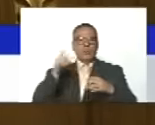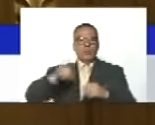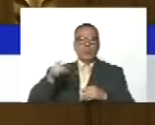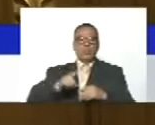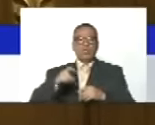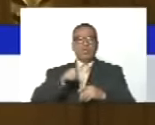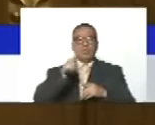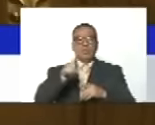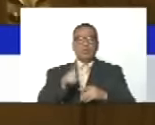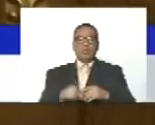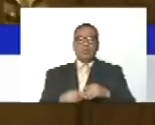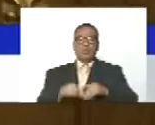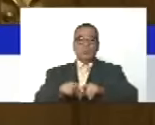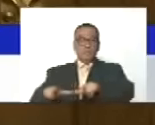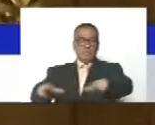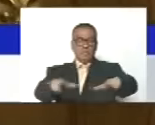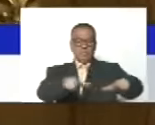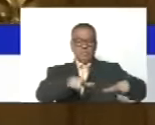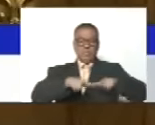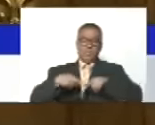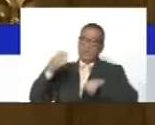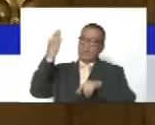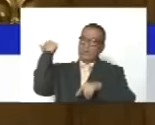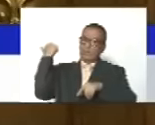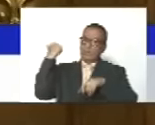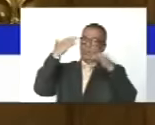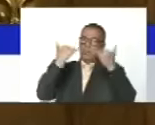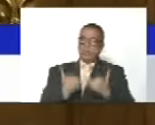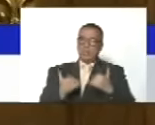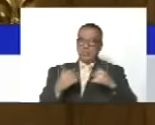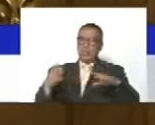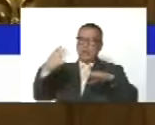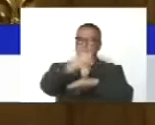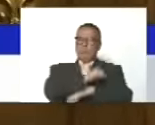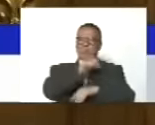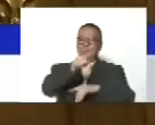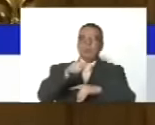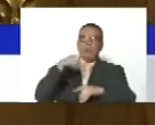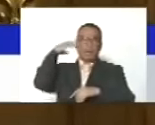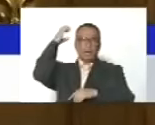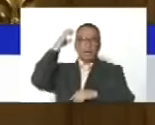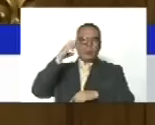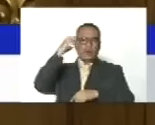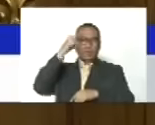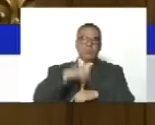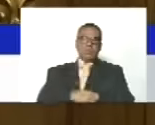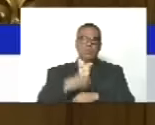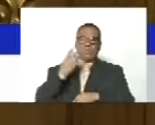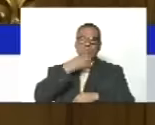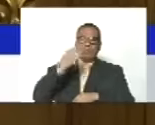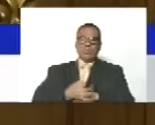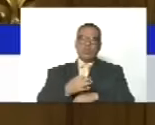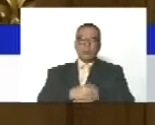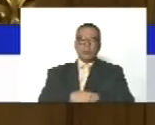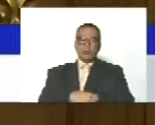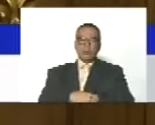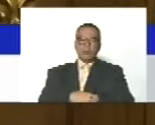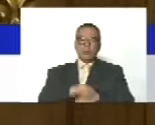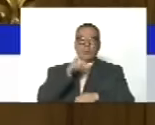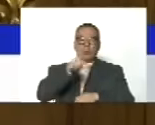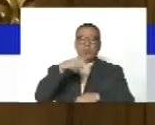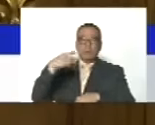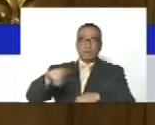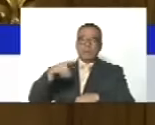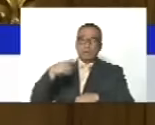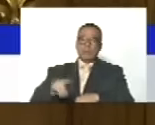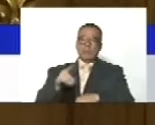necesita un patio trasero, yo creo que ya lo consiguió, y es Europa. Definitivamente, esa